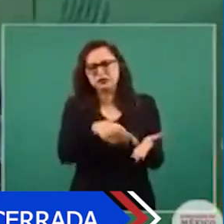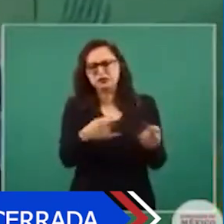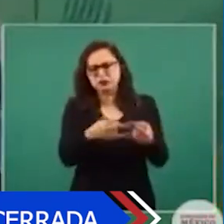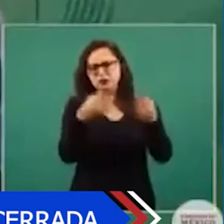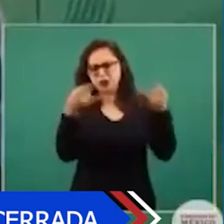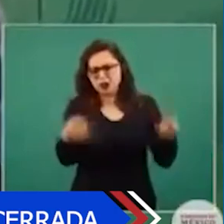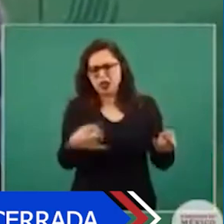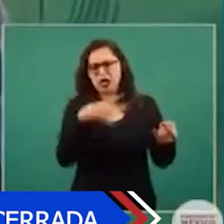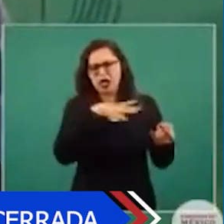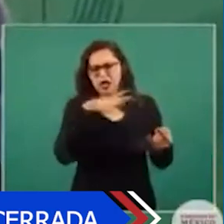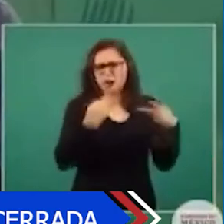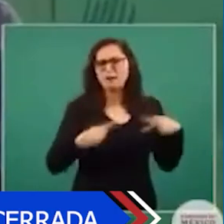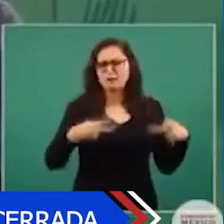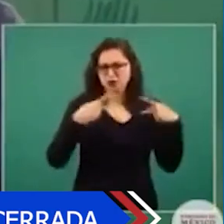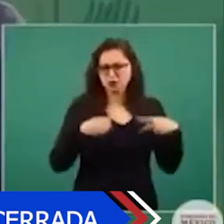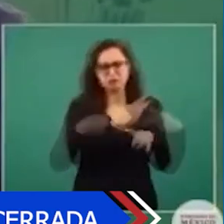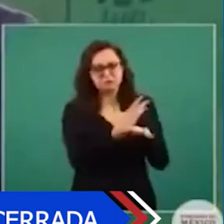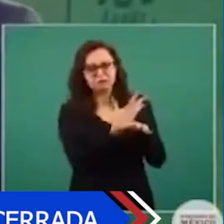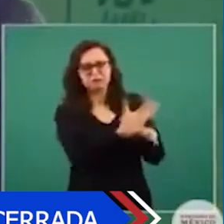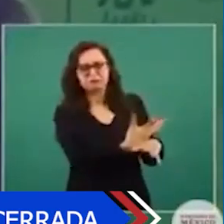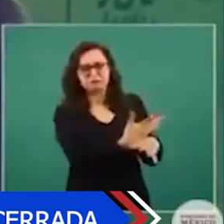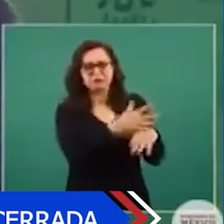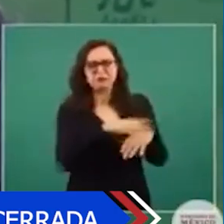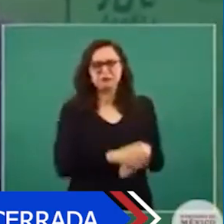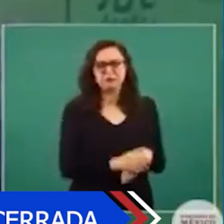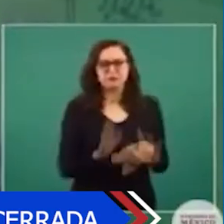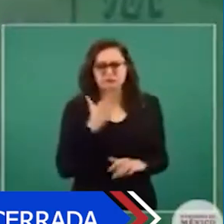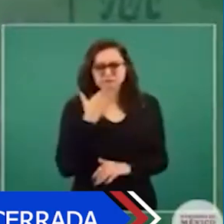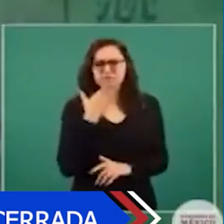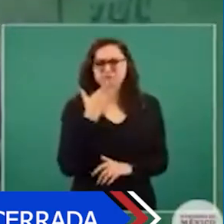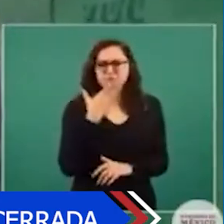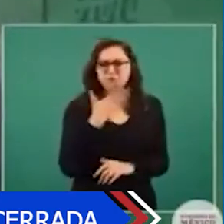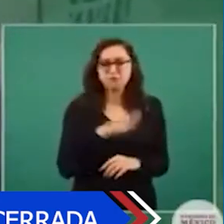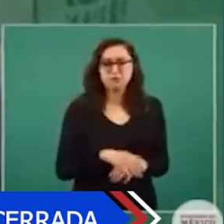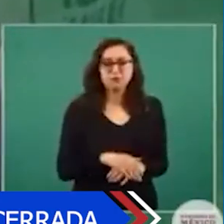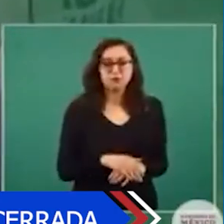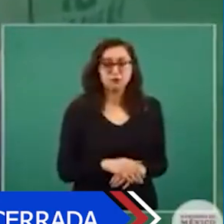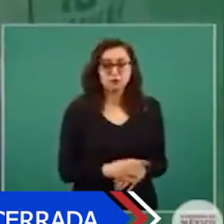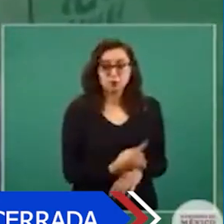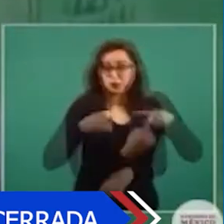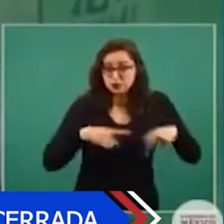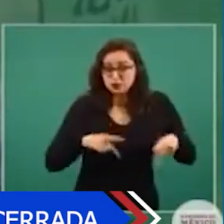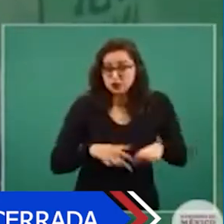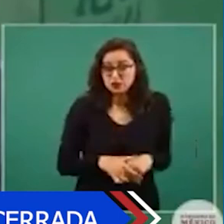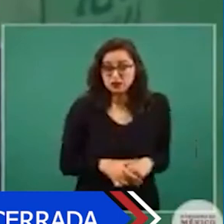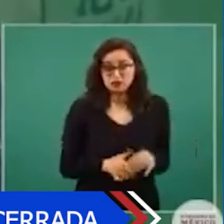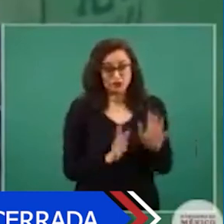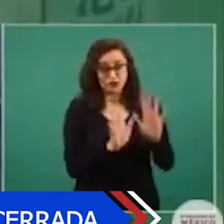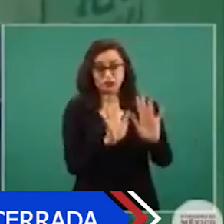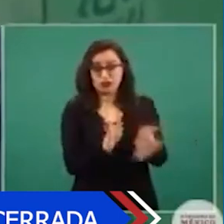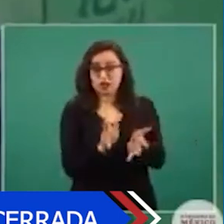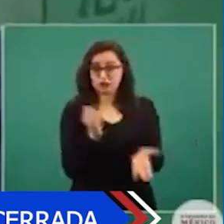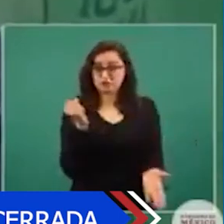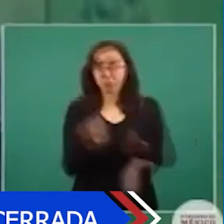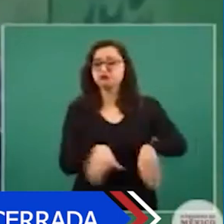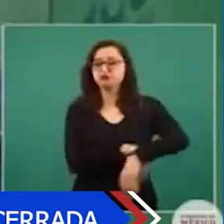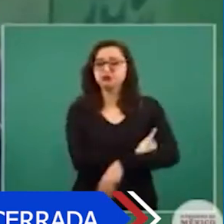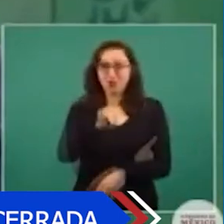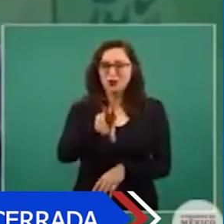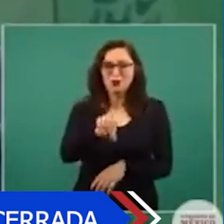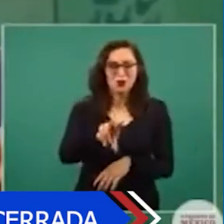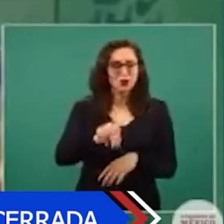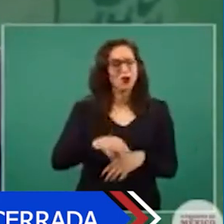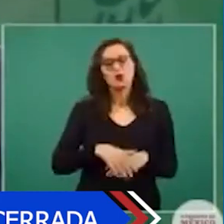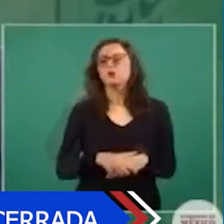lo dice un testigo pero no podemos decir esto fue lo que pasó hasta no aprobar todo y